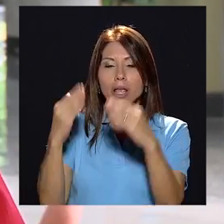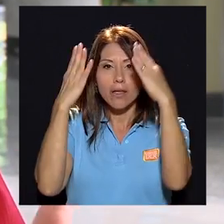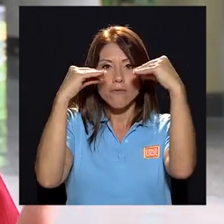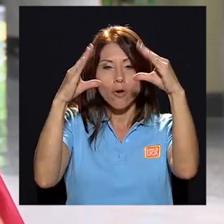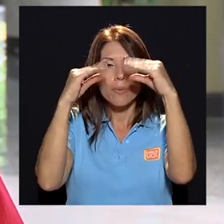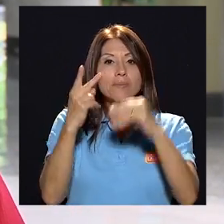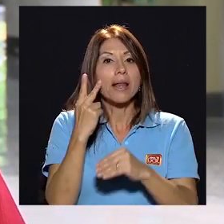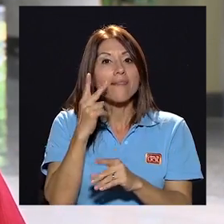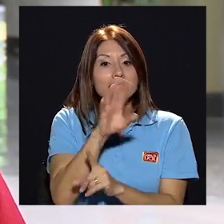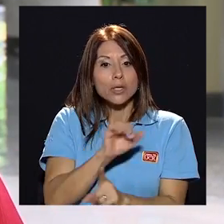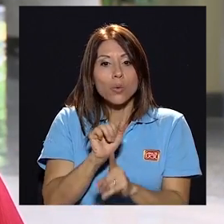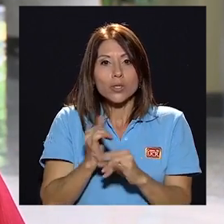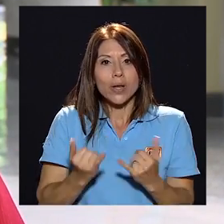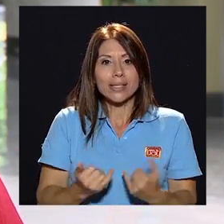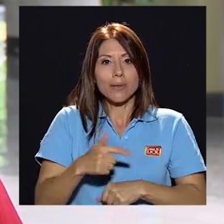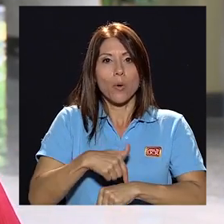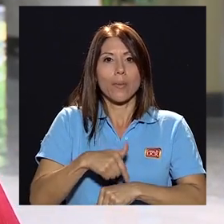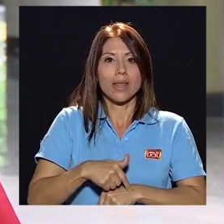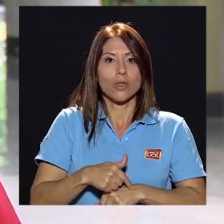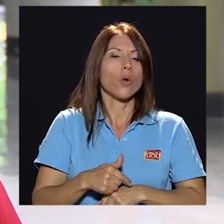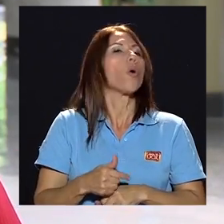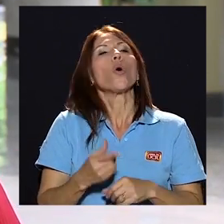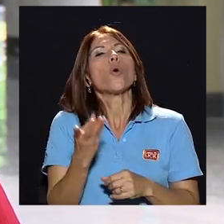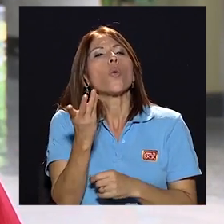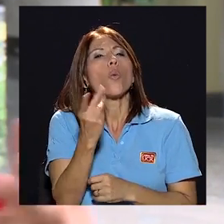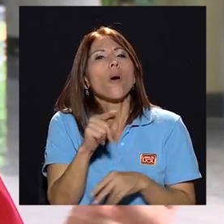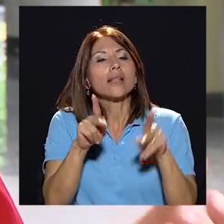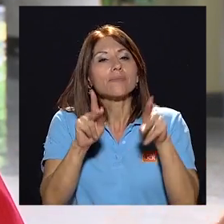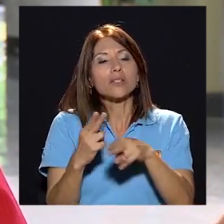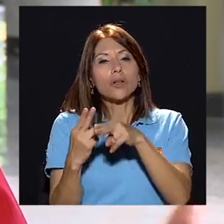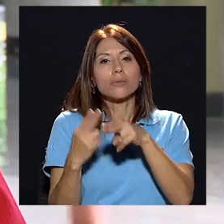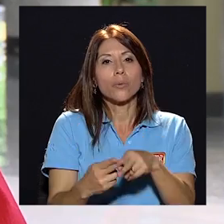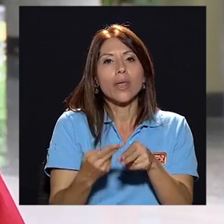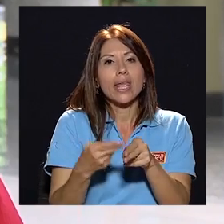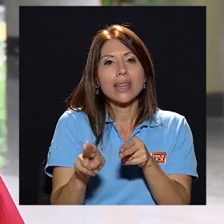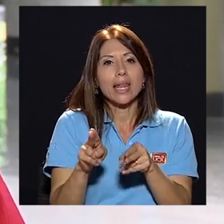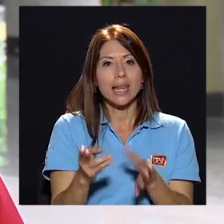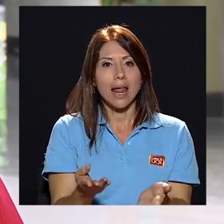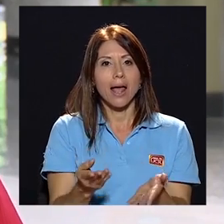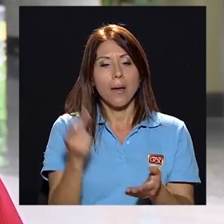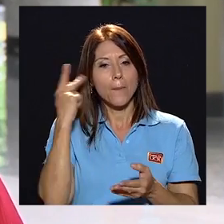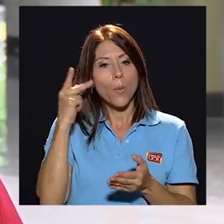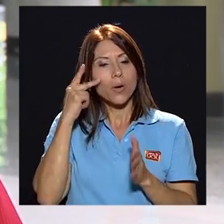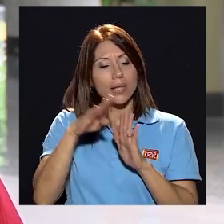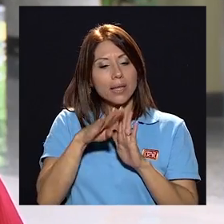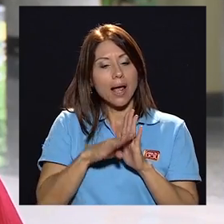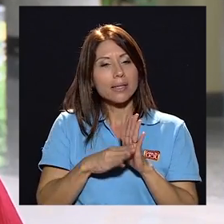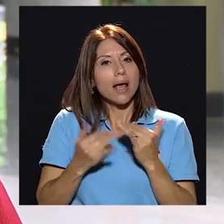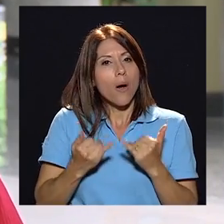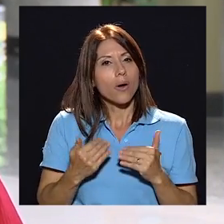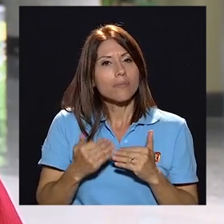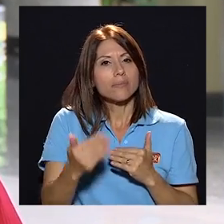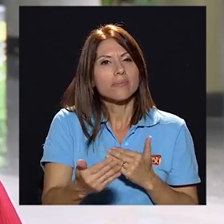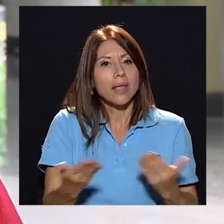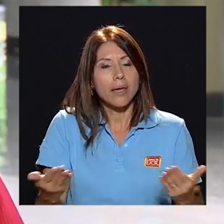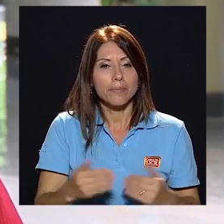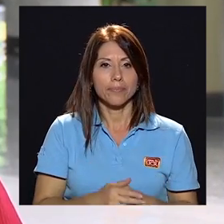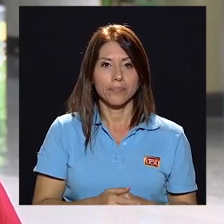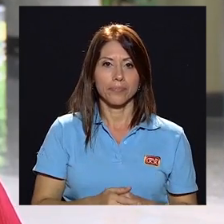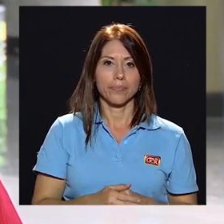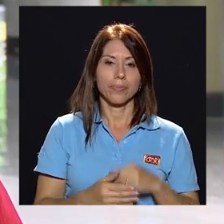ver cuál es la situación en este momento y cuál es la cantidad de gente que está interina y qué políticas de aquí en adelante sería pertinente